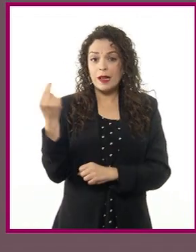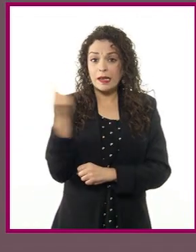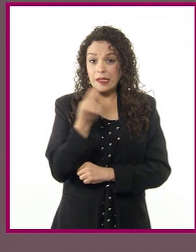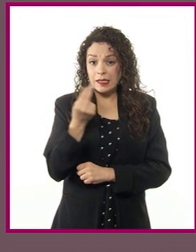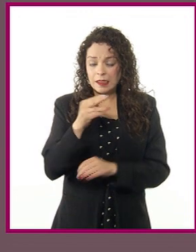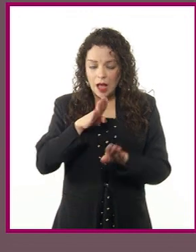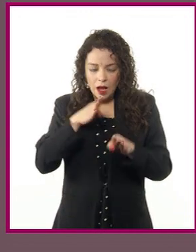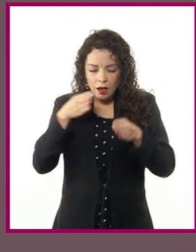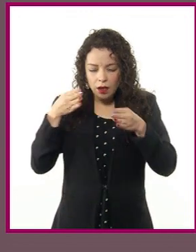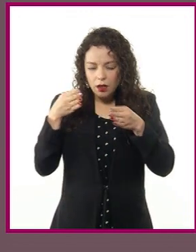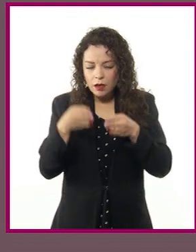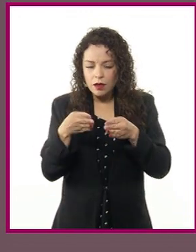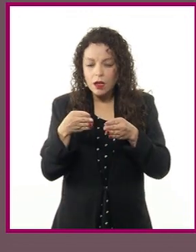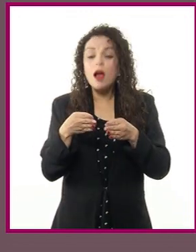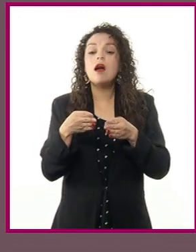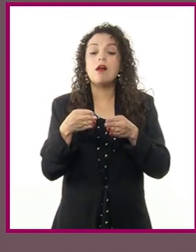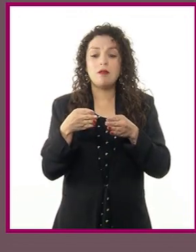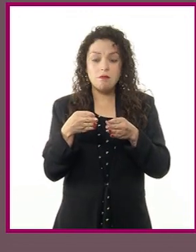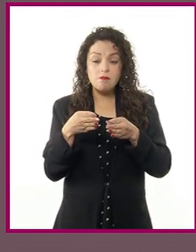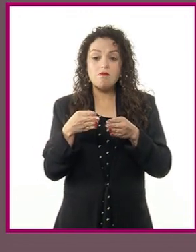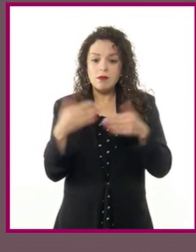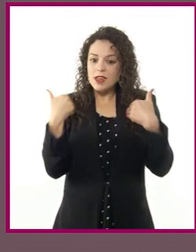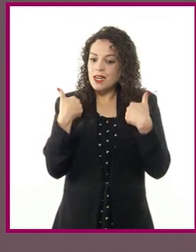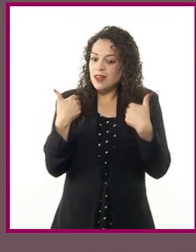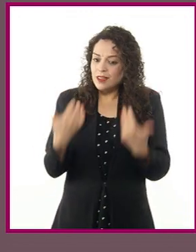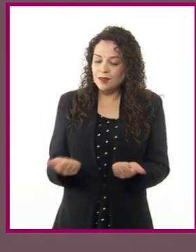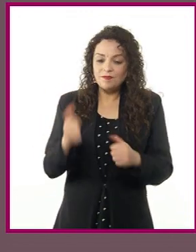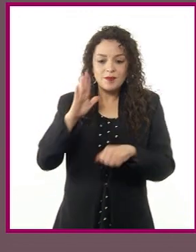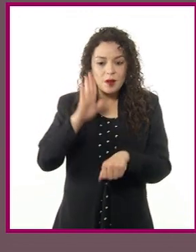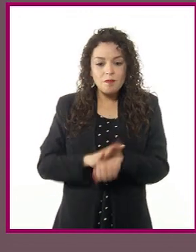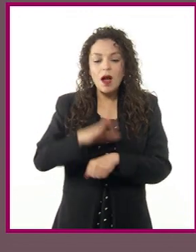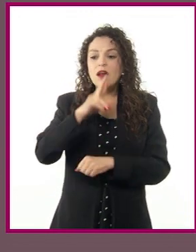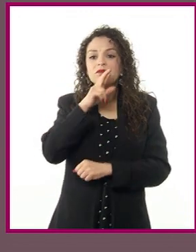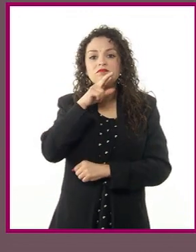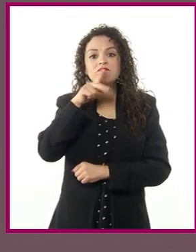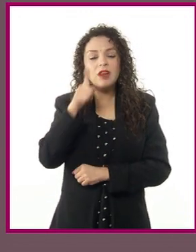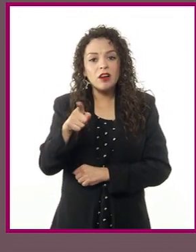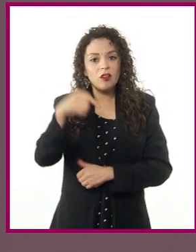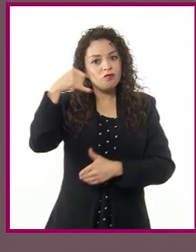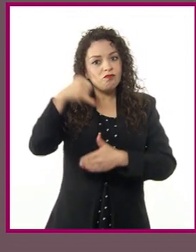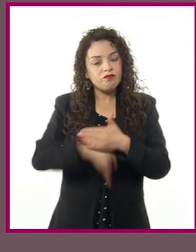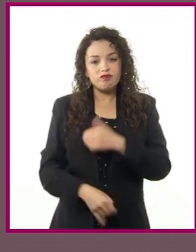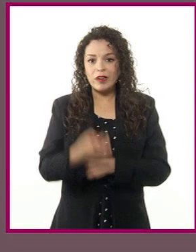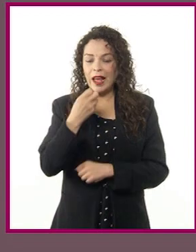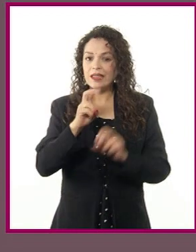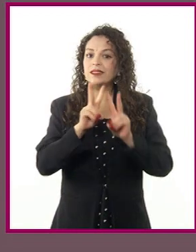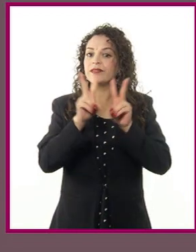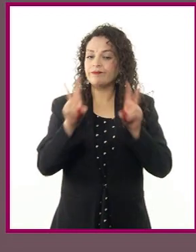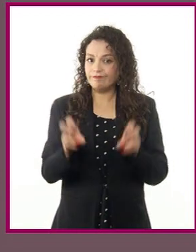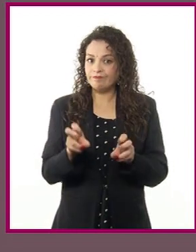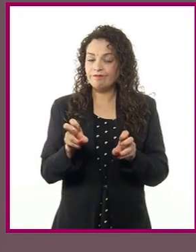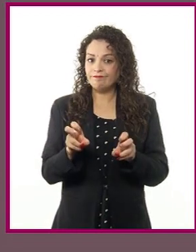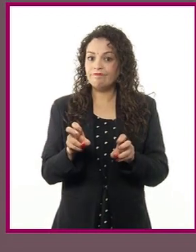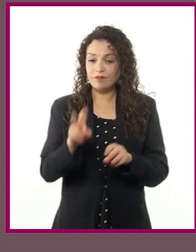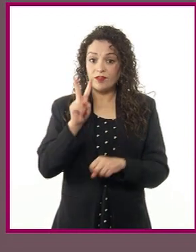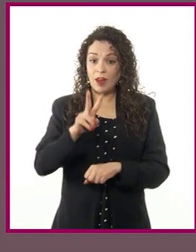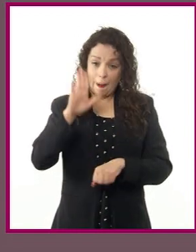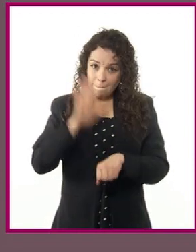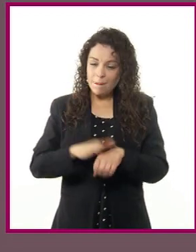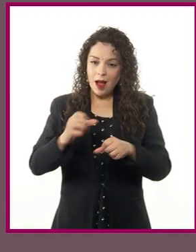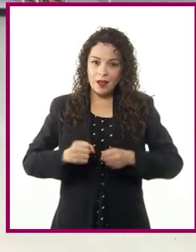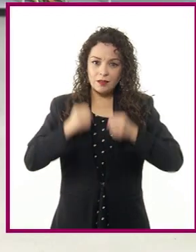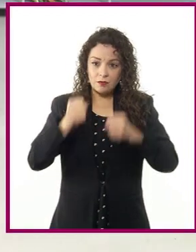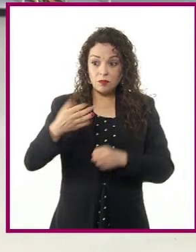enfoques, pues solo así lograremos una comprensión más amplia e integral del tema, lo que fortalecerá nuestro